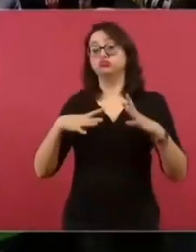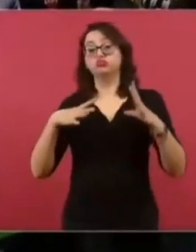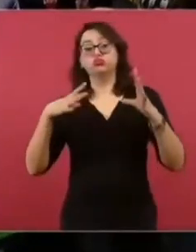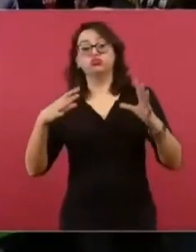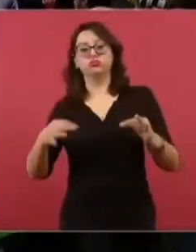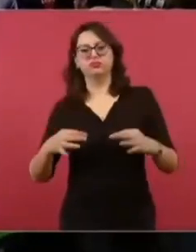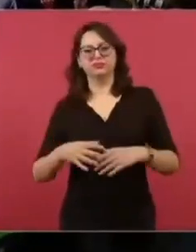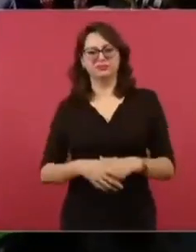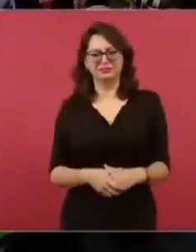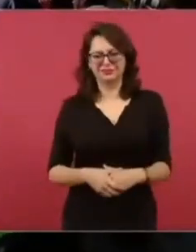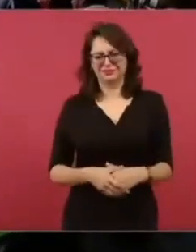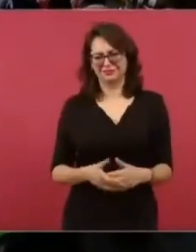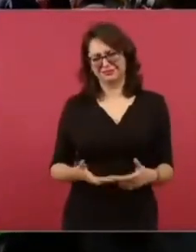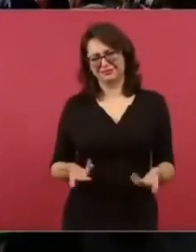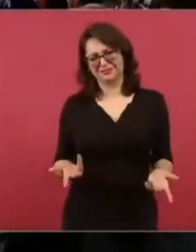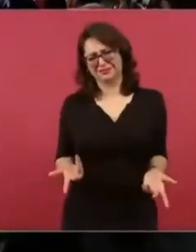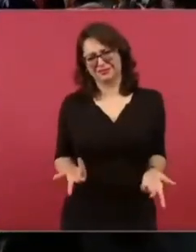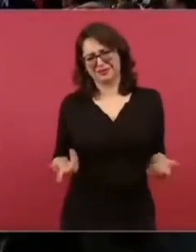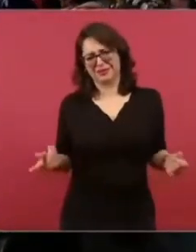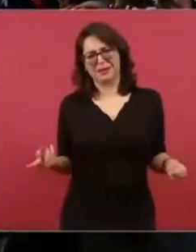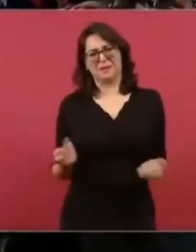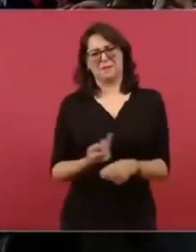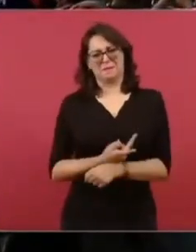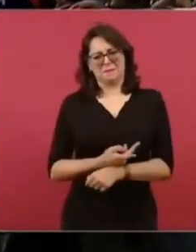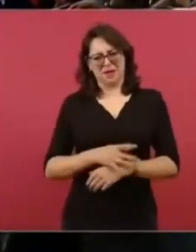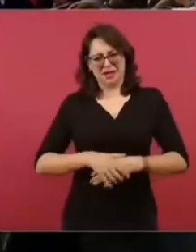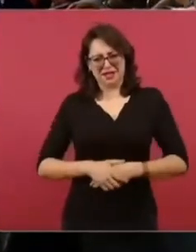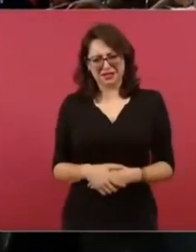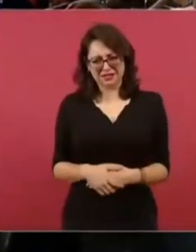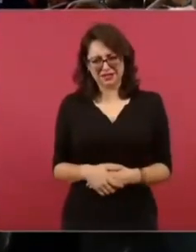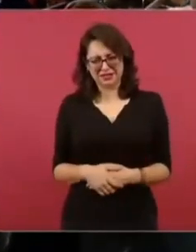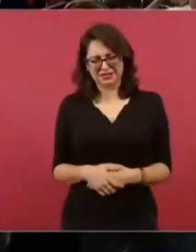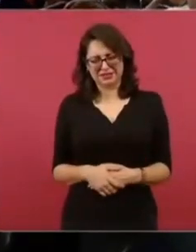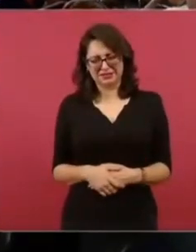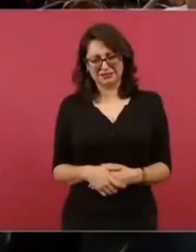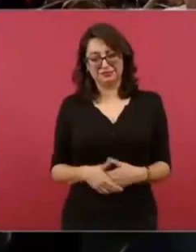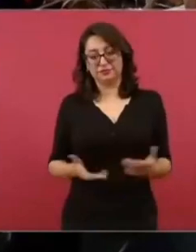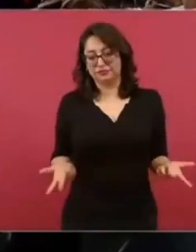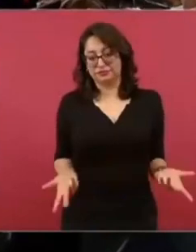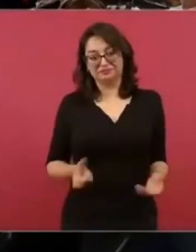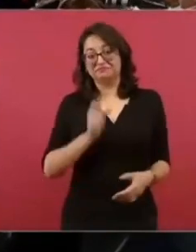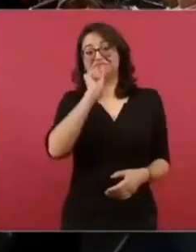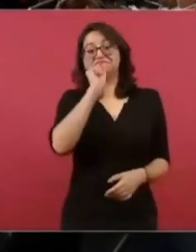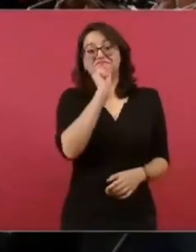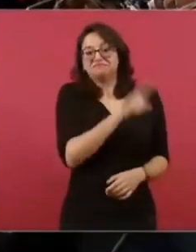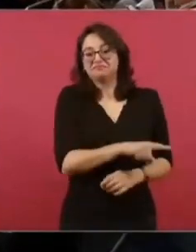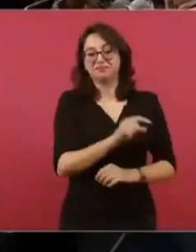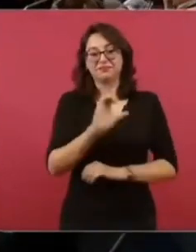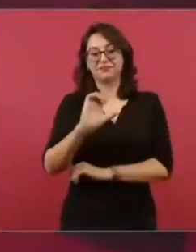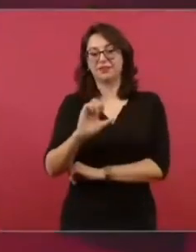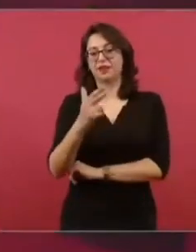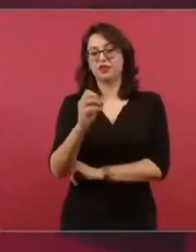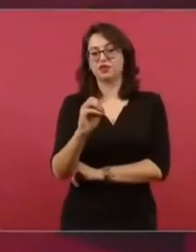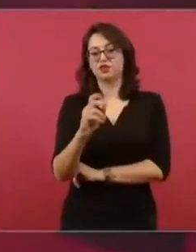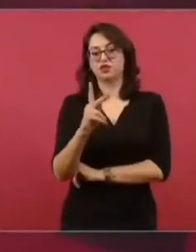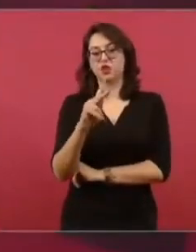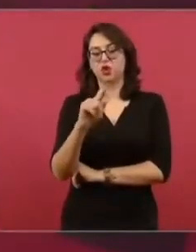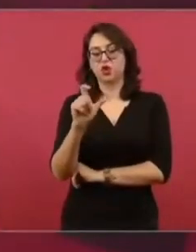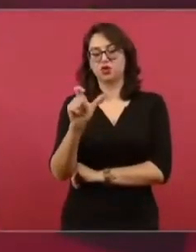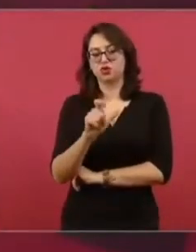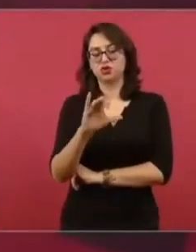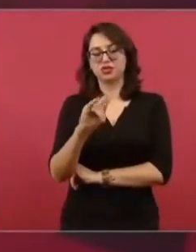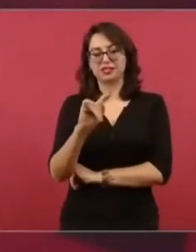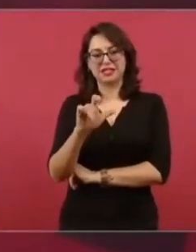que el bloque conservador al que pertenece la señora Xóchitl Gálvez es en